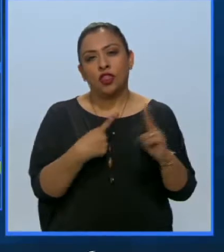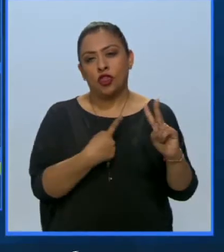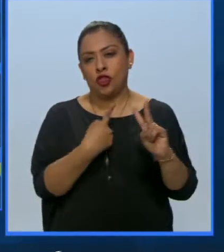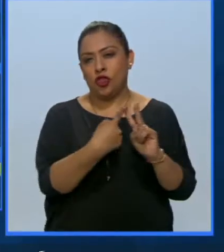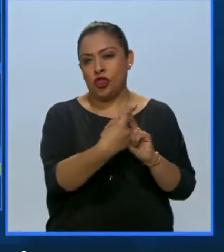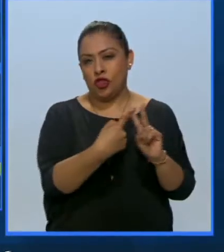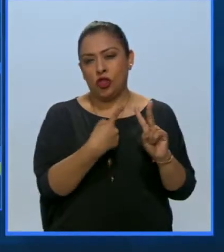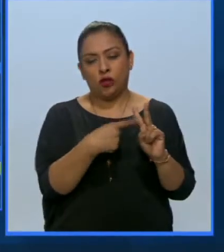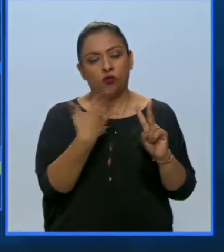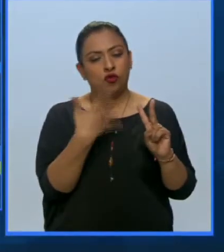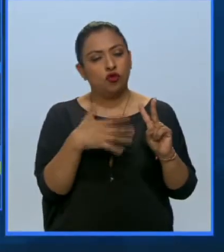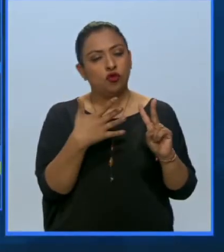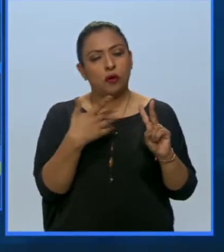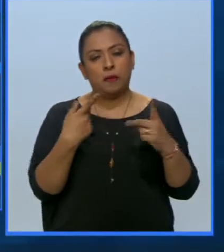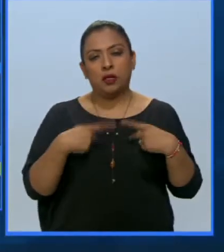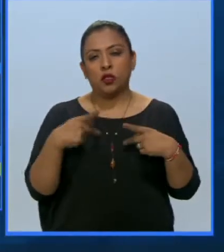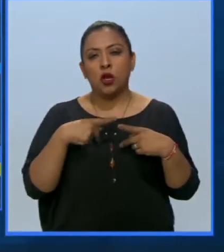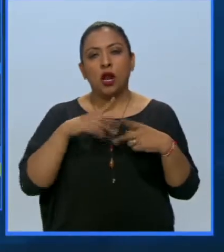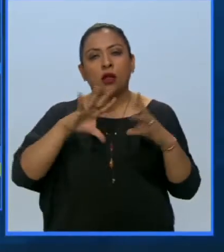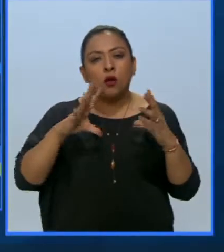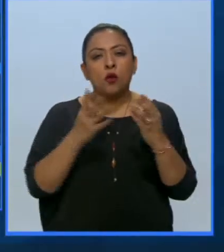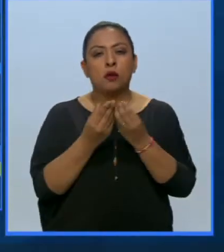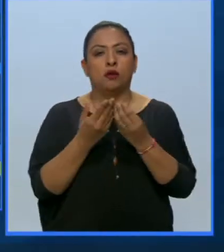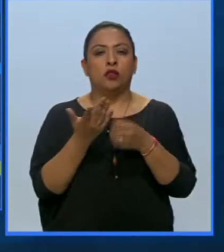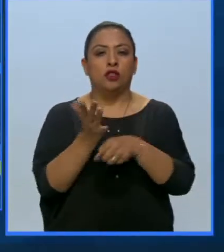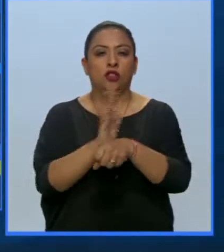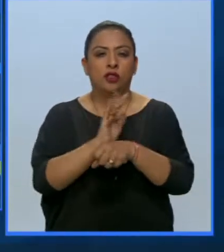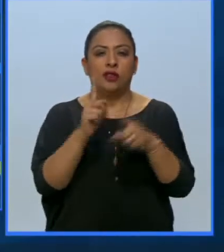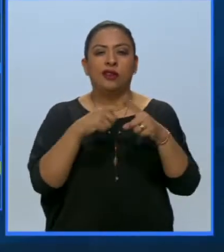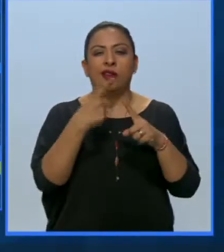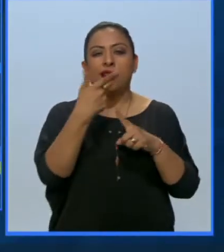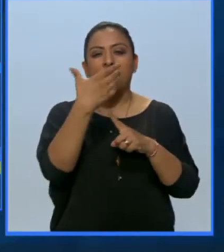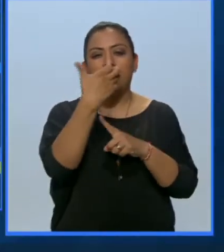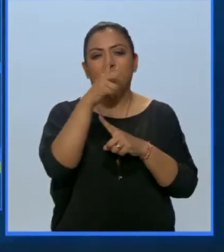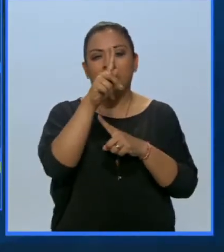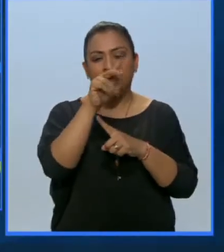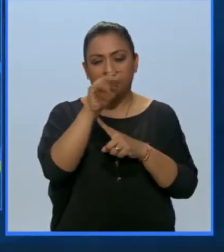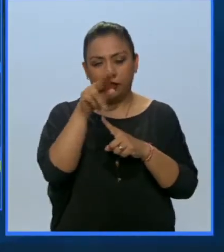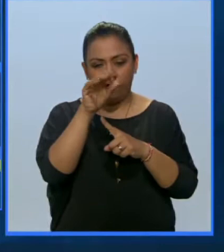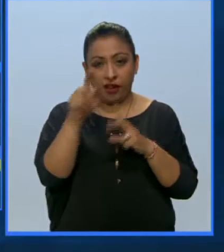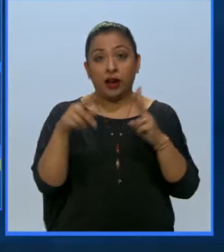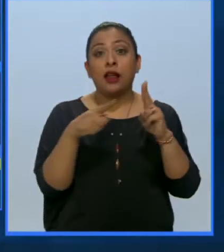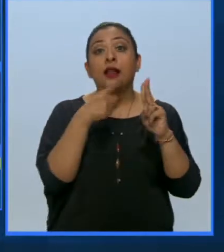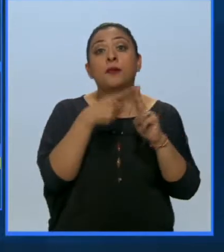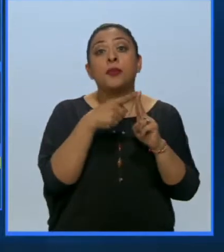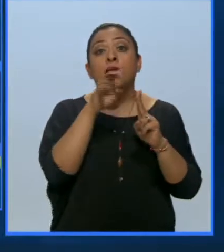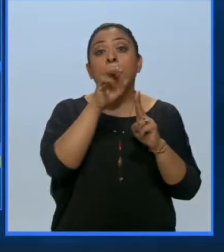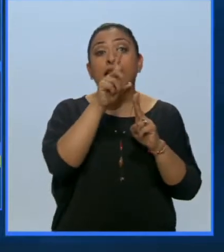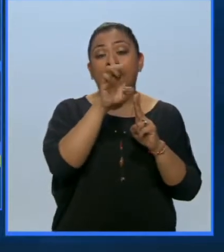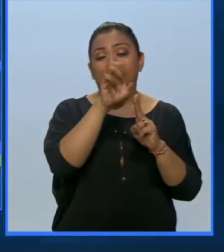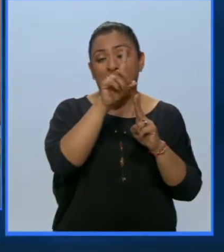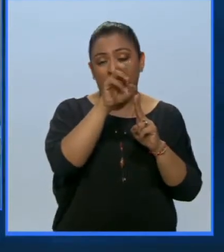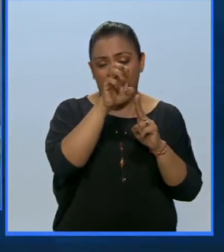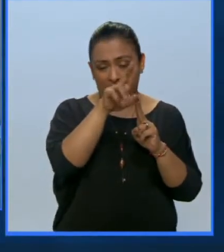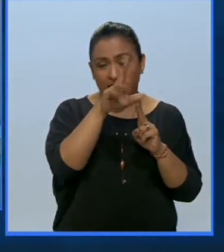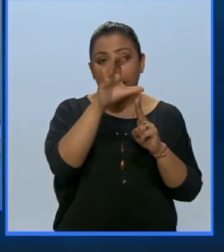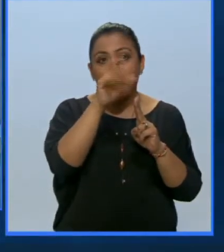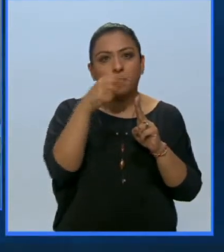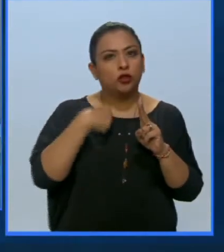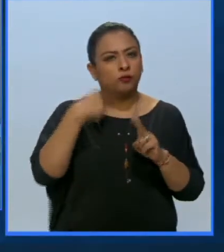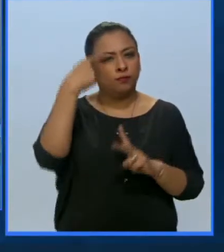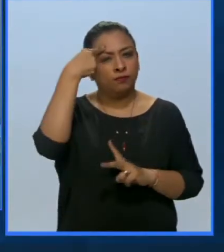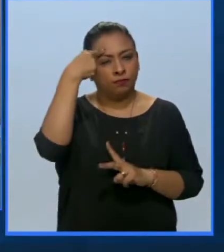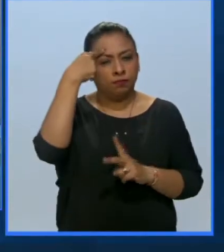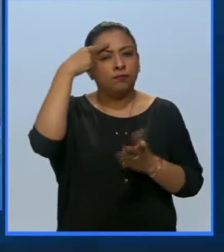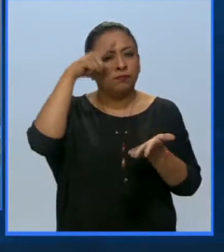grandes personalidades del mundo del cine. Cristian Ferrer, muchas gracias. Que participas en dos cortometrajes. Así es. Y Eder Campos, que es una de las mentes